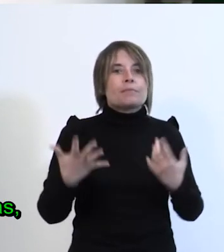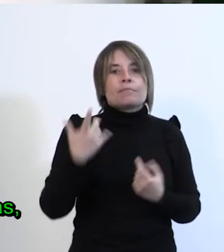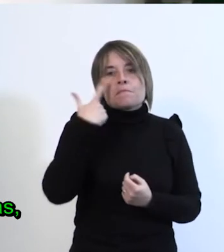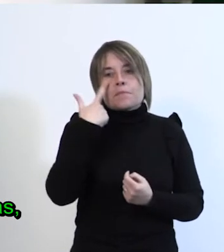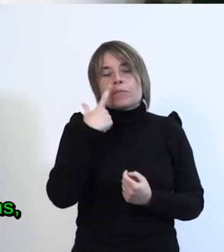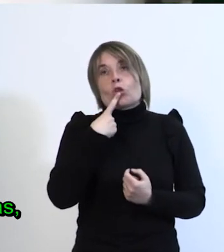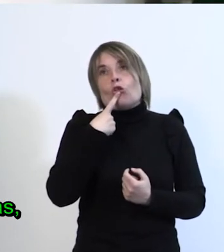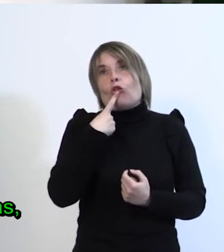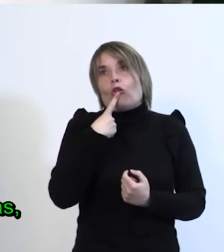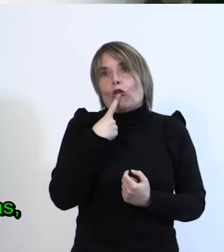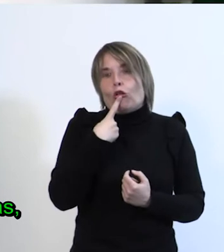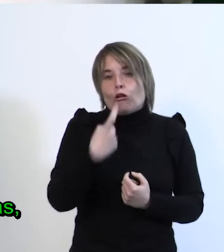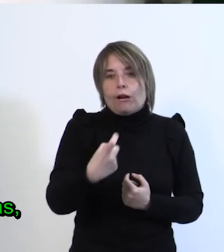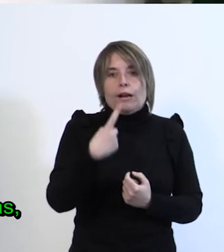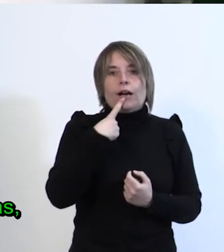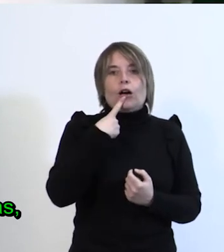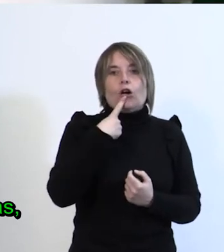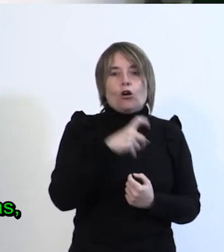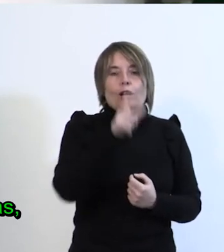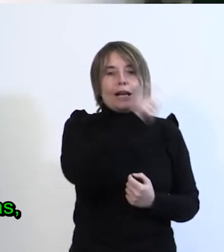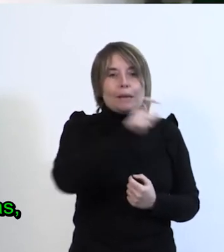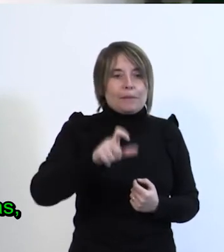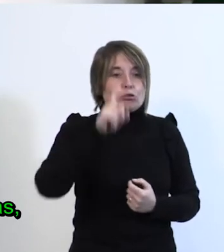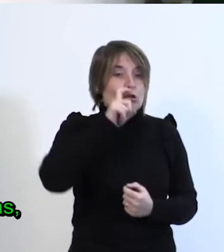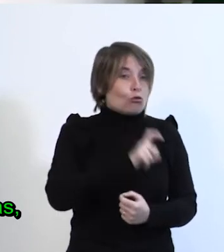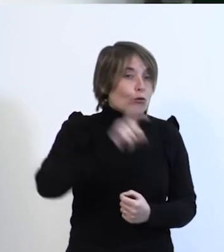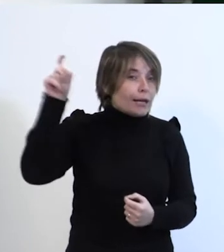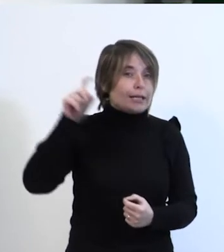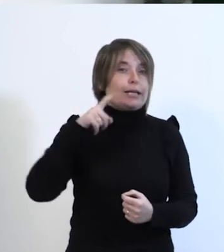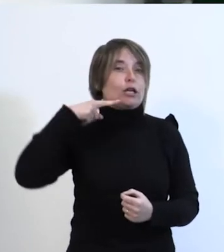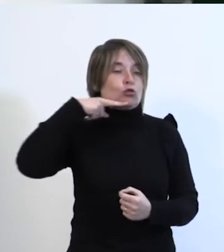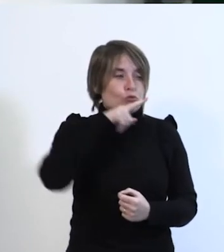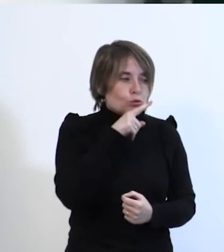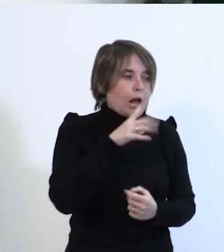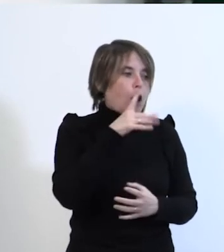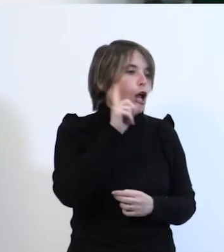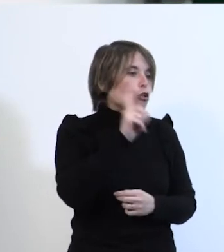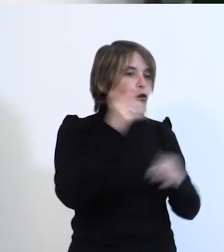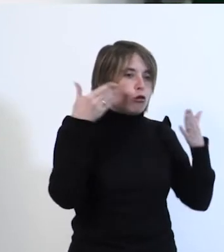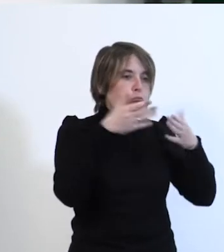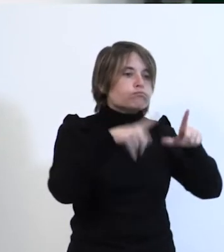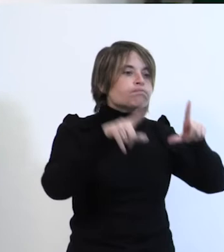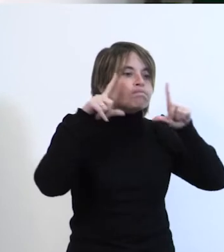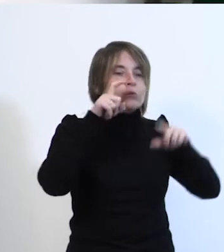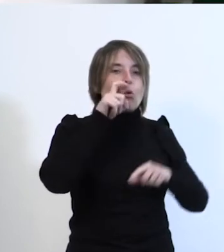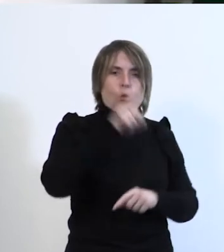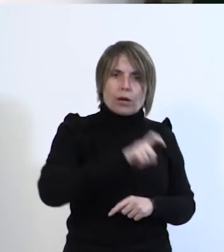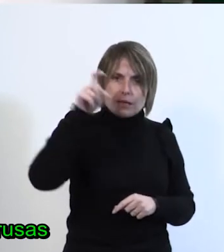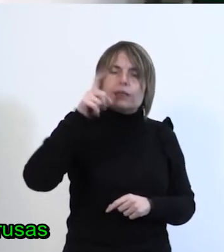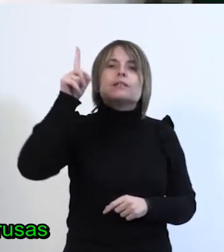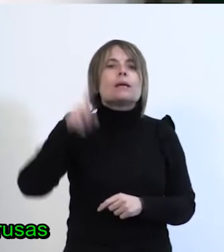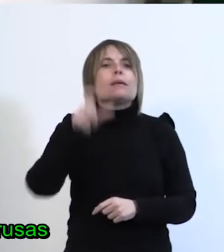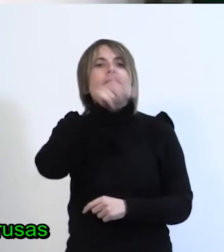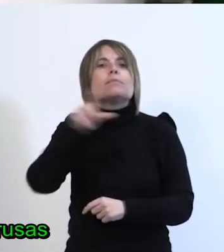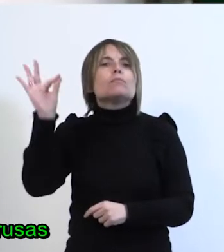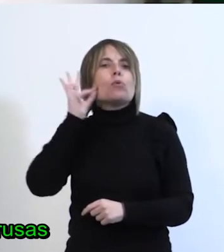Entonces, ojalá para las ucranianas y las rusas, porque ahora solo se piensa en las ucranianas,